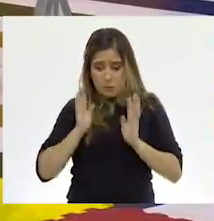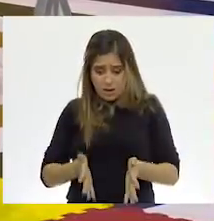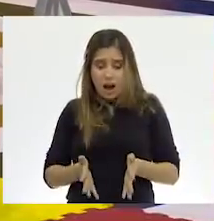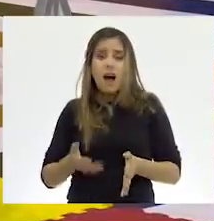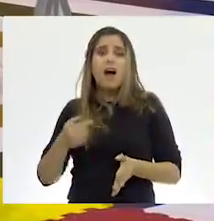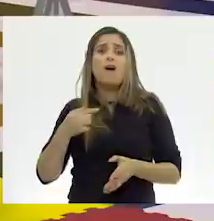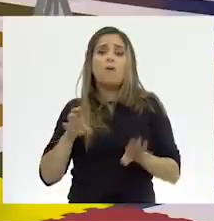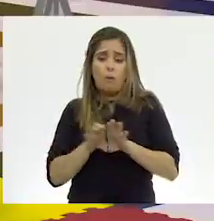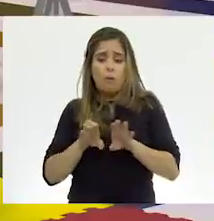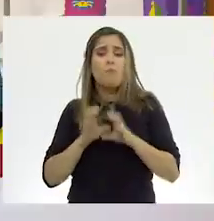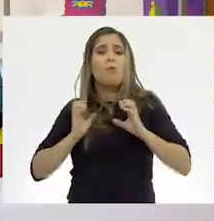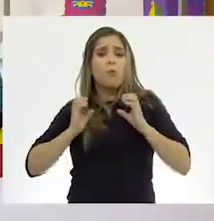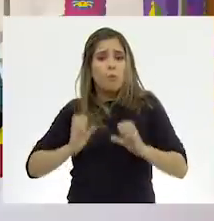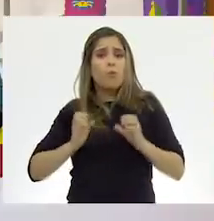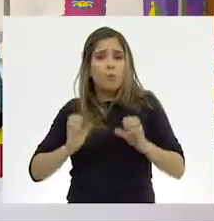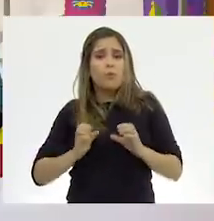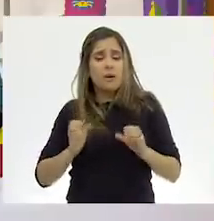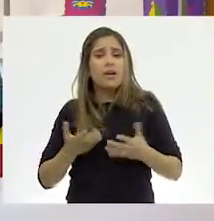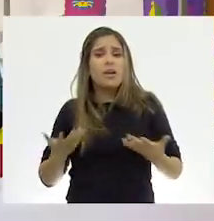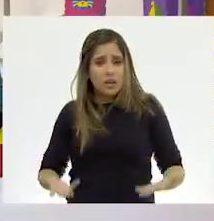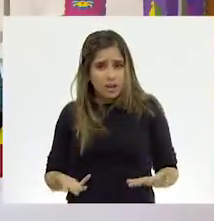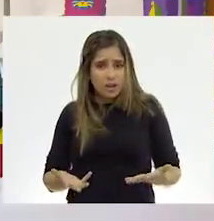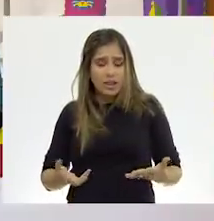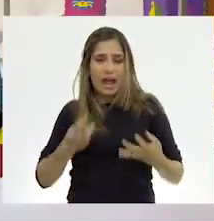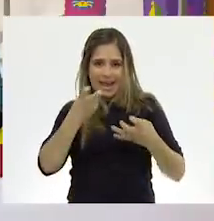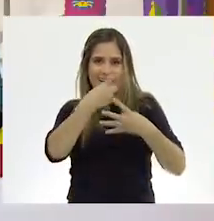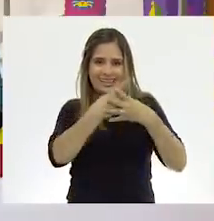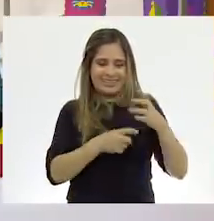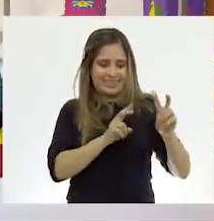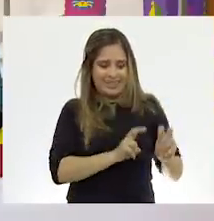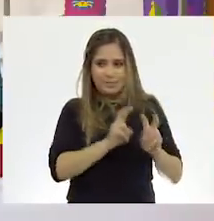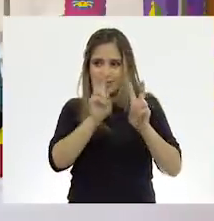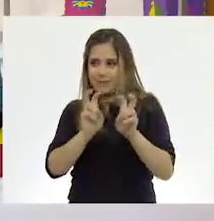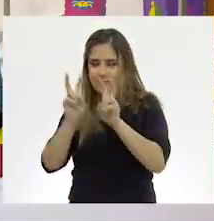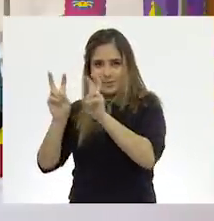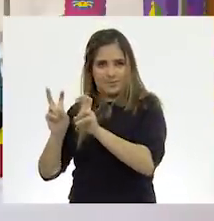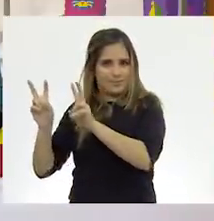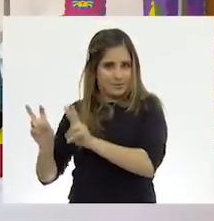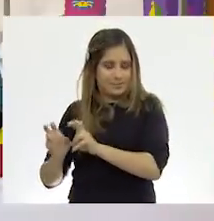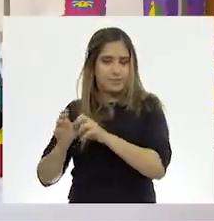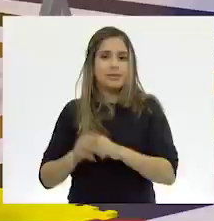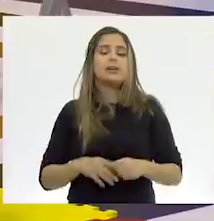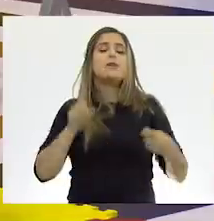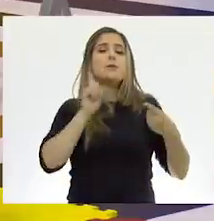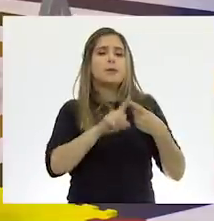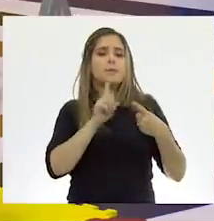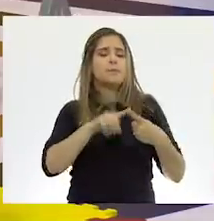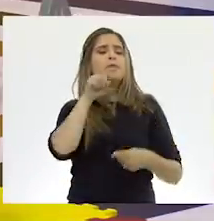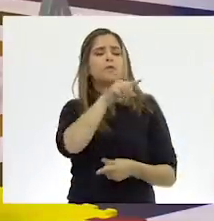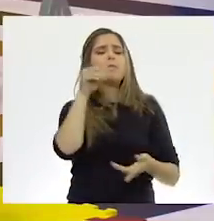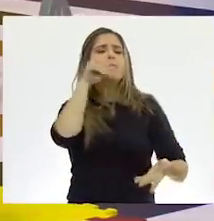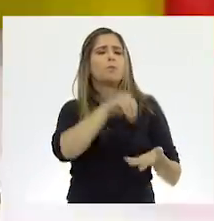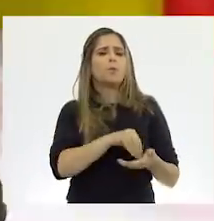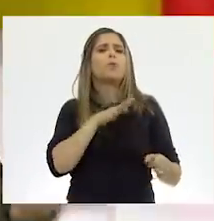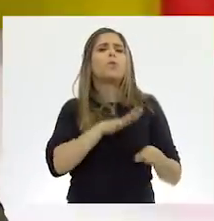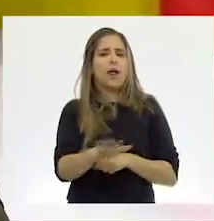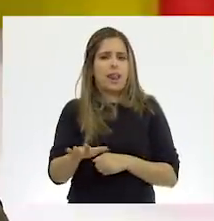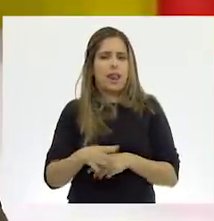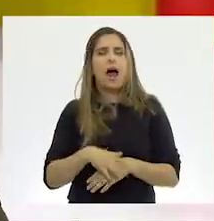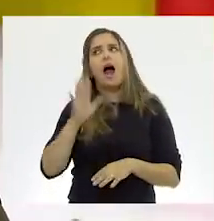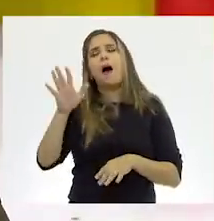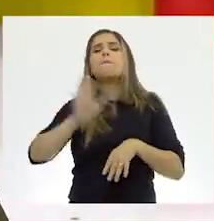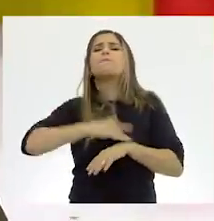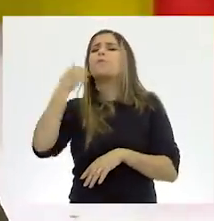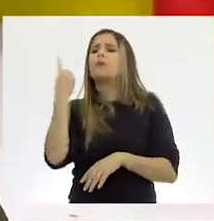qué nos enfermamos, no solamente el cómo te puedes contagiar. El primero que te gustaría poner, ¿cuál sería? Yo creo que por qué